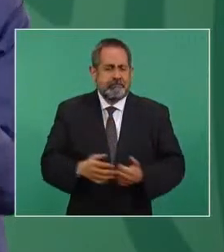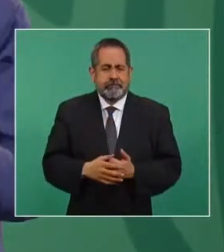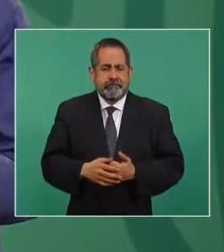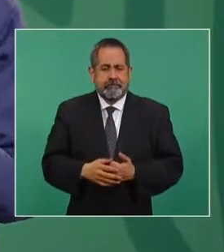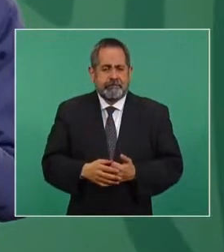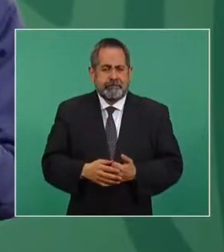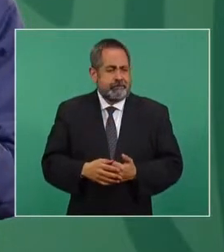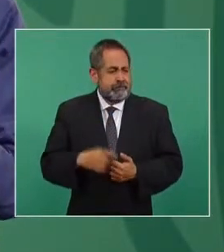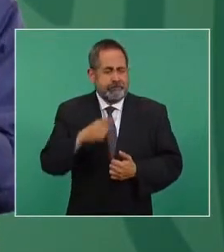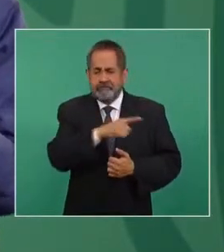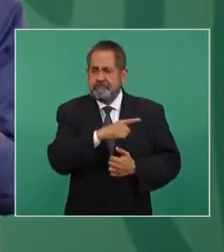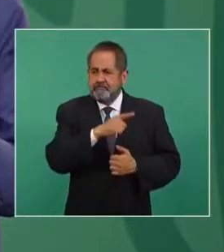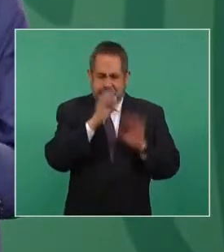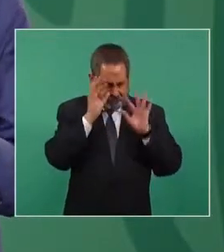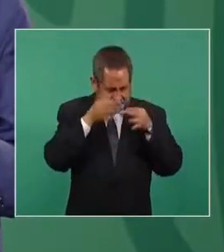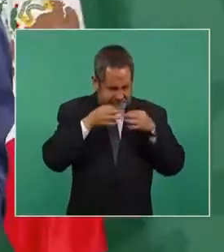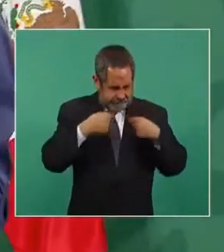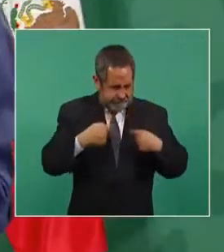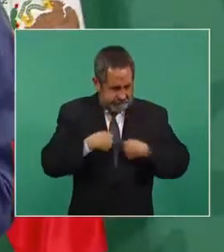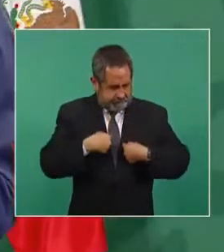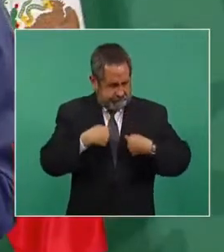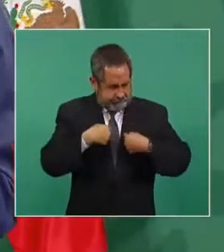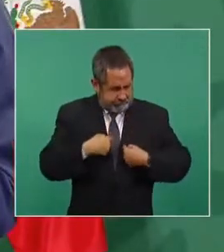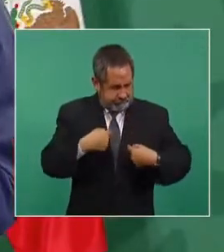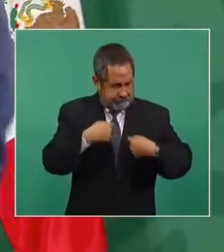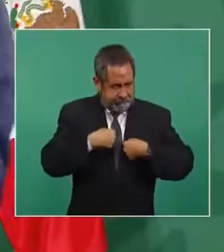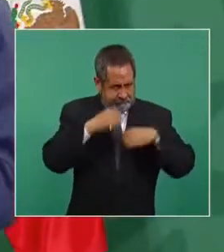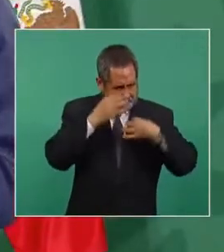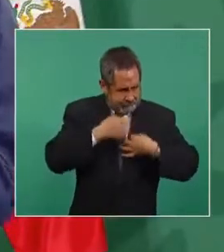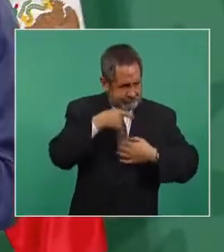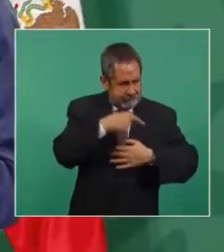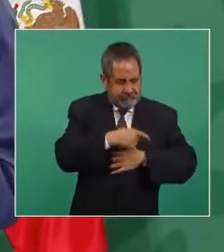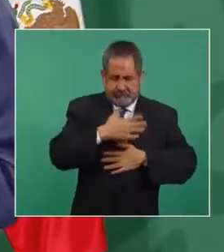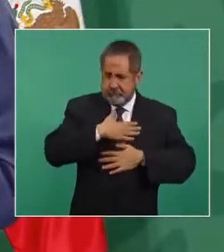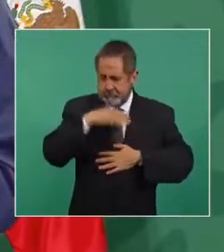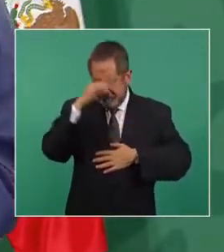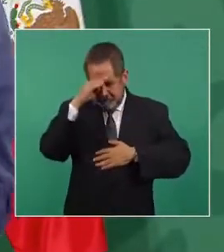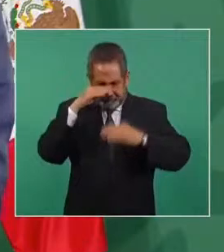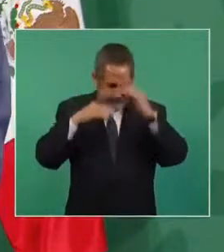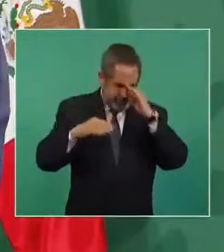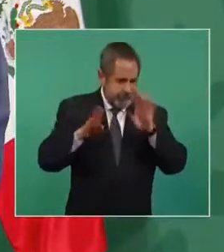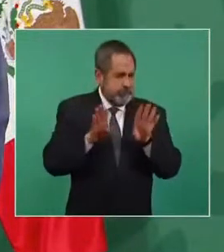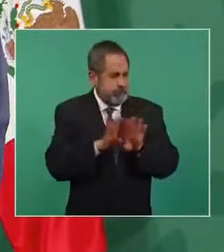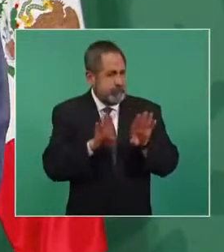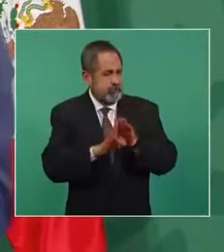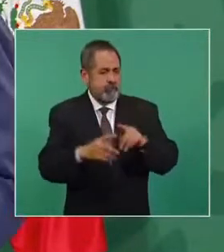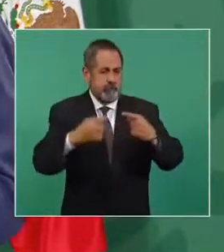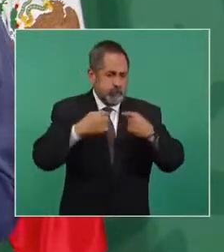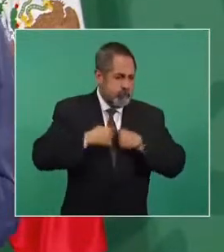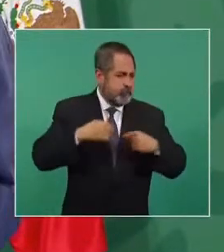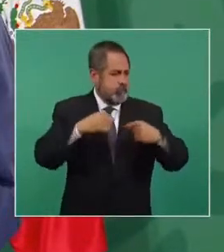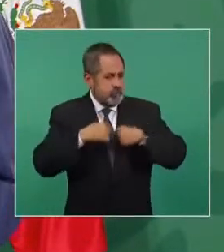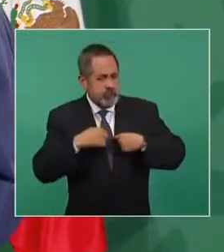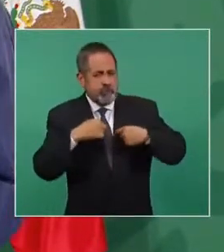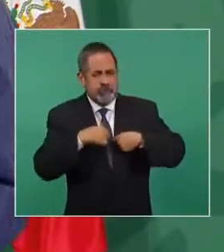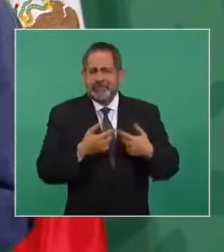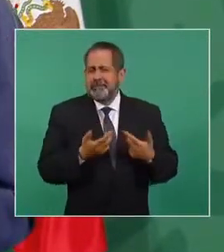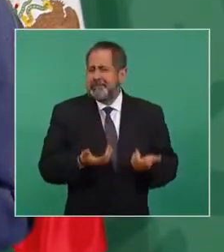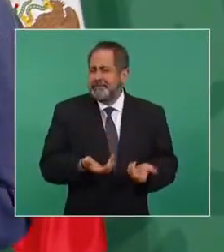Están demasiado ensimismados, preocupados por ellos mismos. Y ahora,